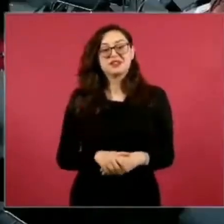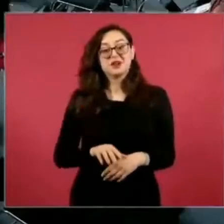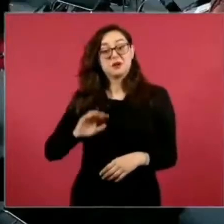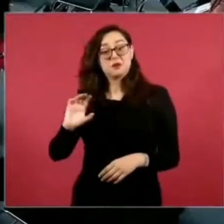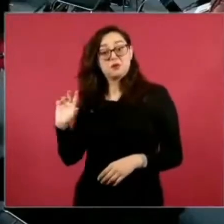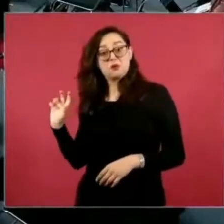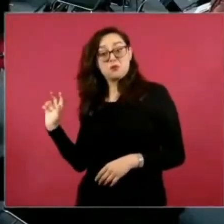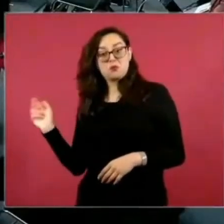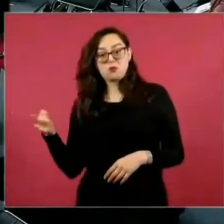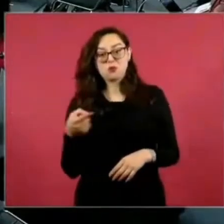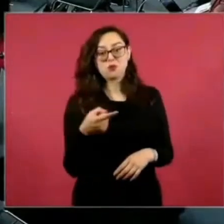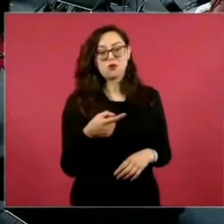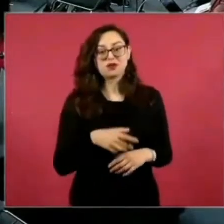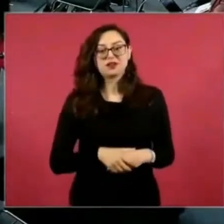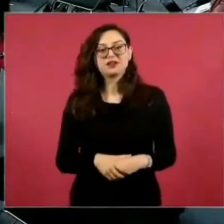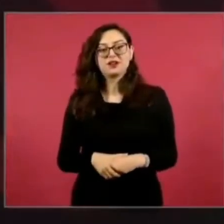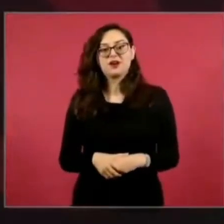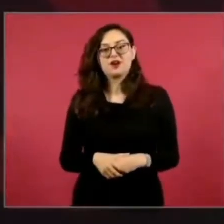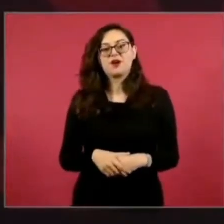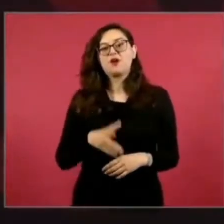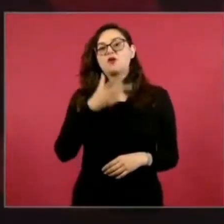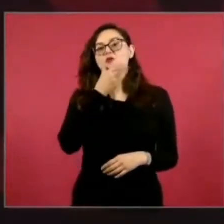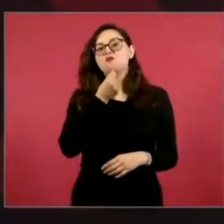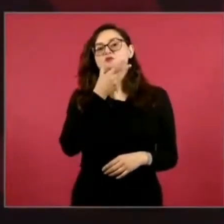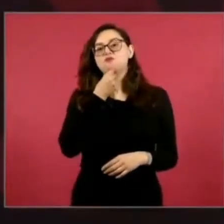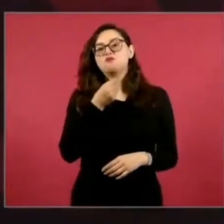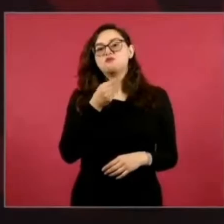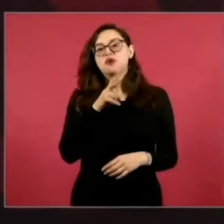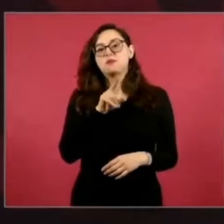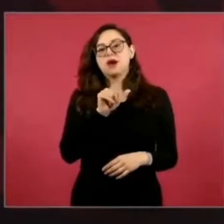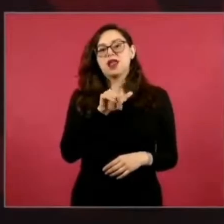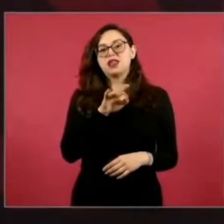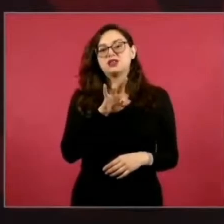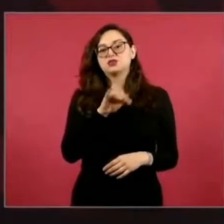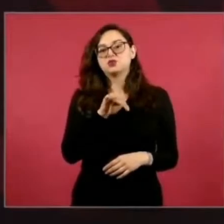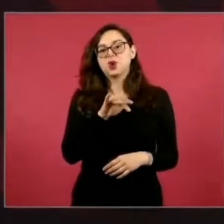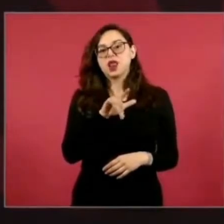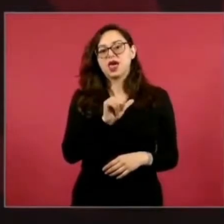Valenzuela tenía una pichada que se llamaba tirabuzón,